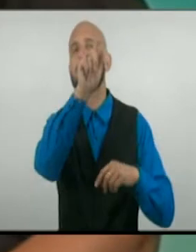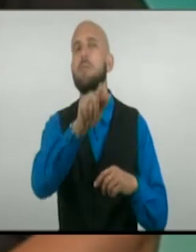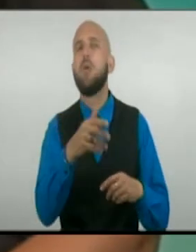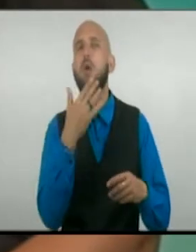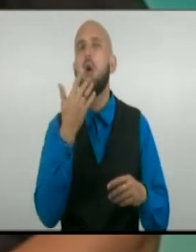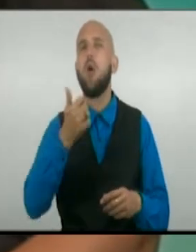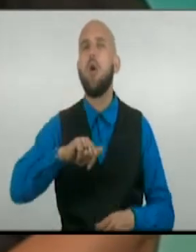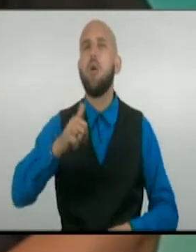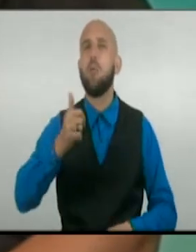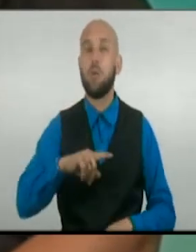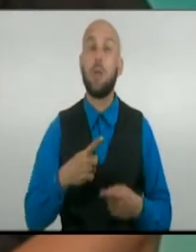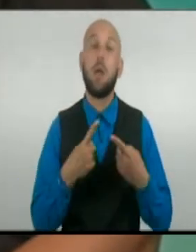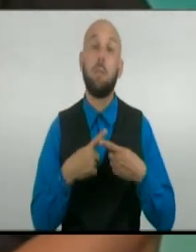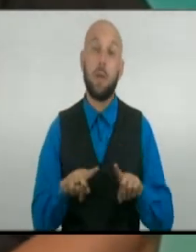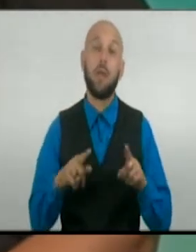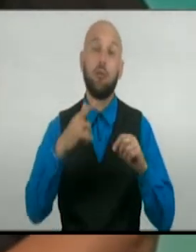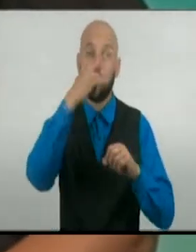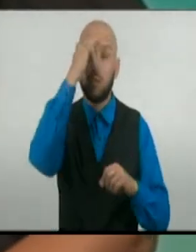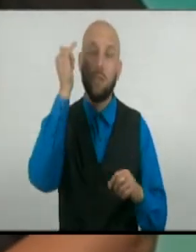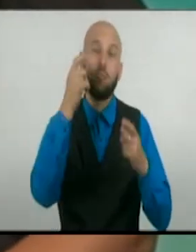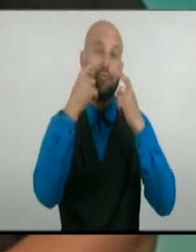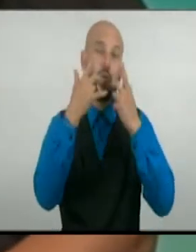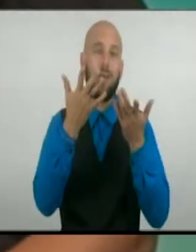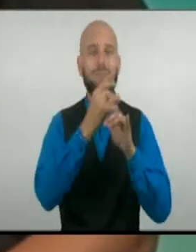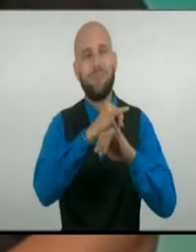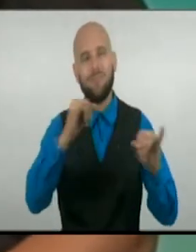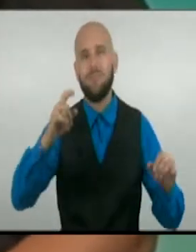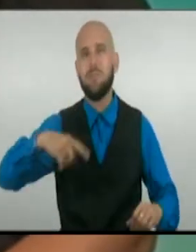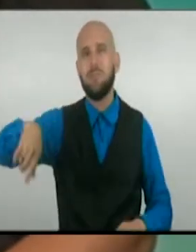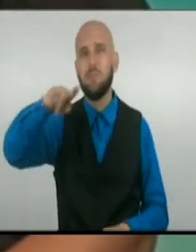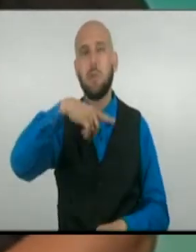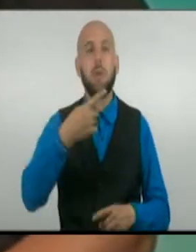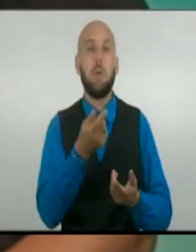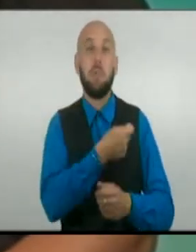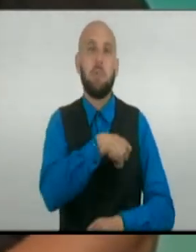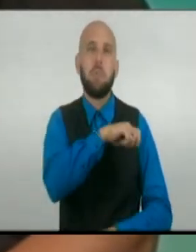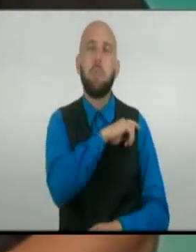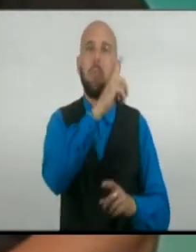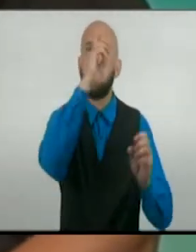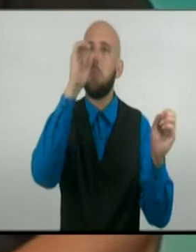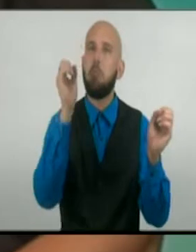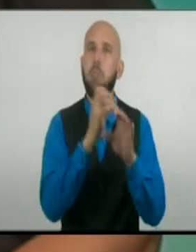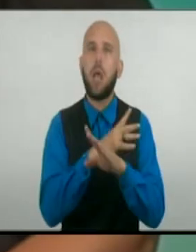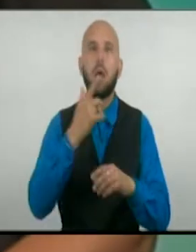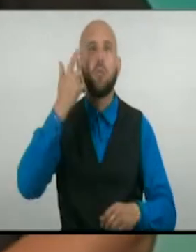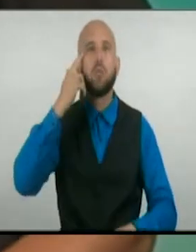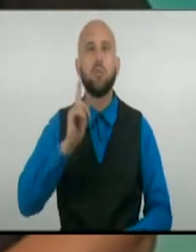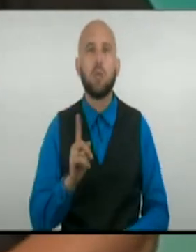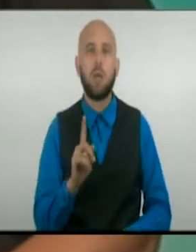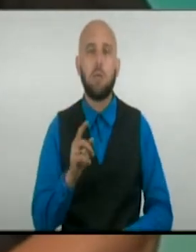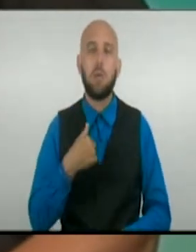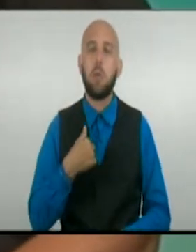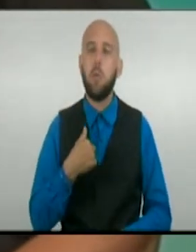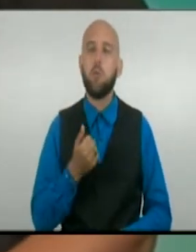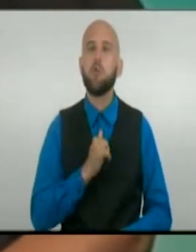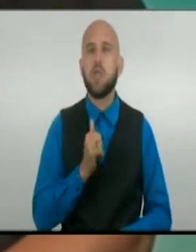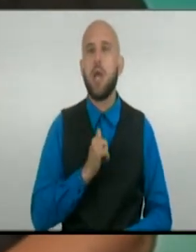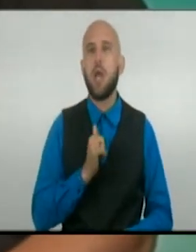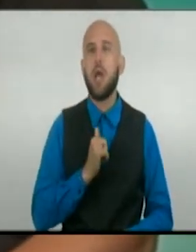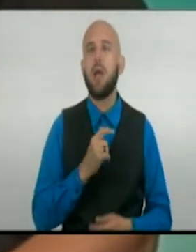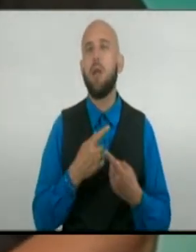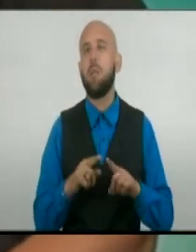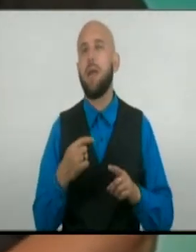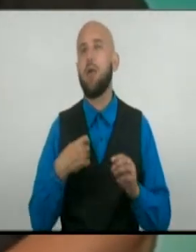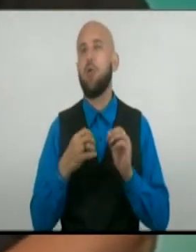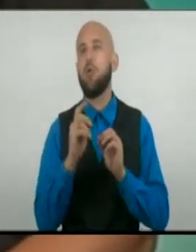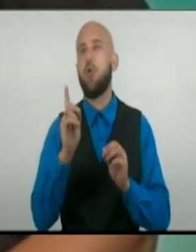lo conozco que no lo conozca porque a veces existe la voluntad de donar pero no cumple con